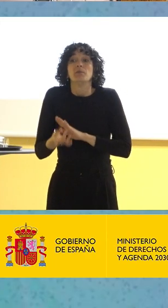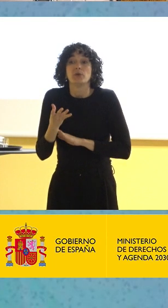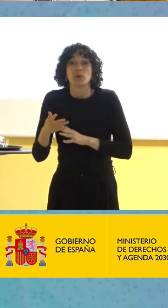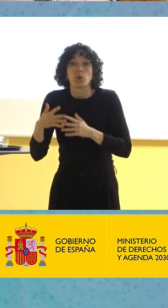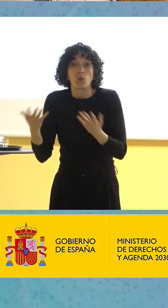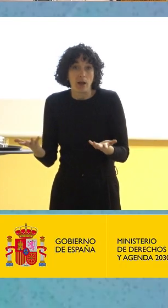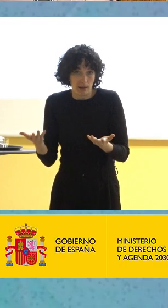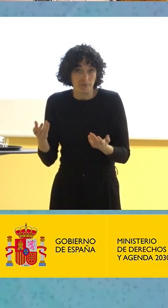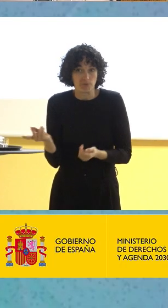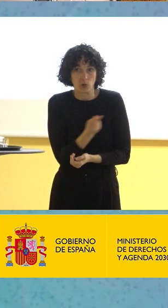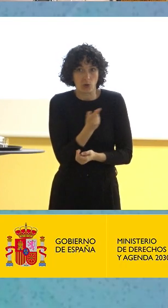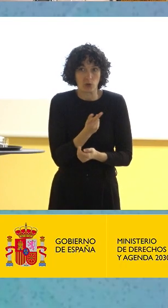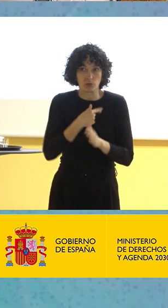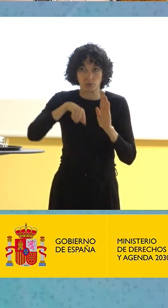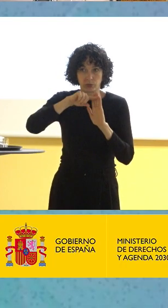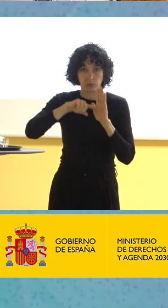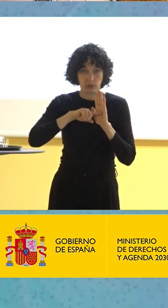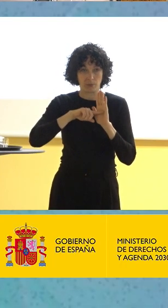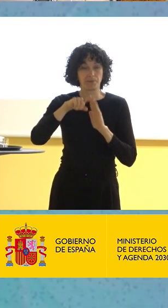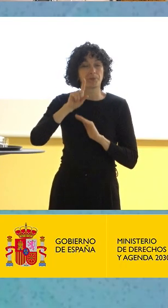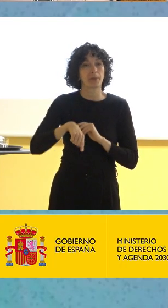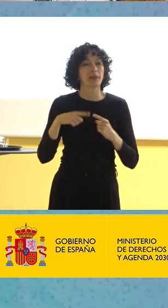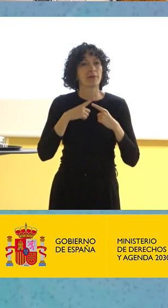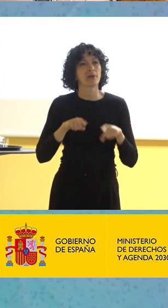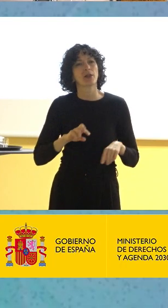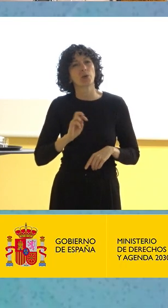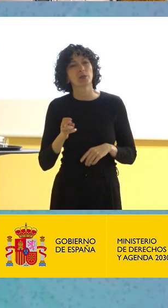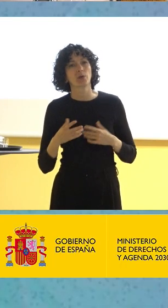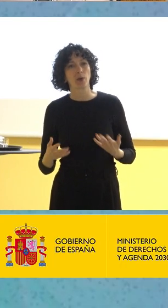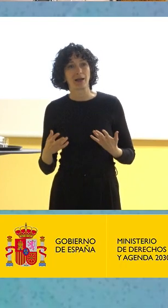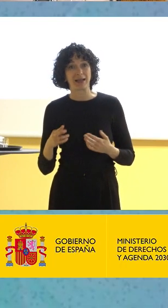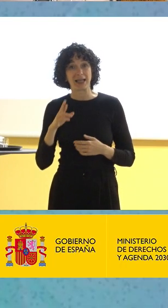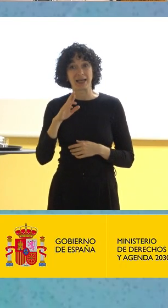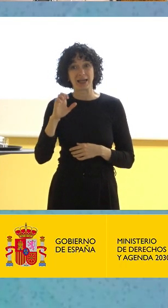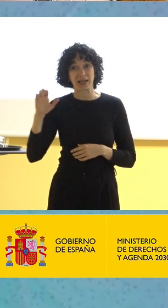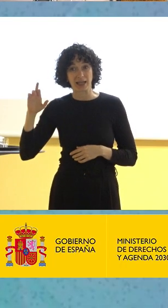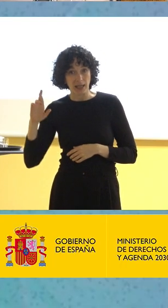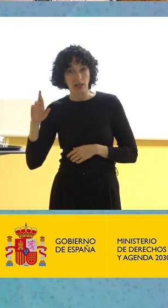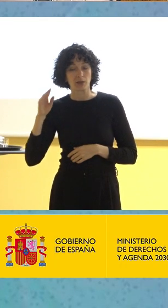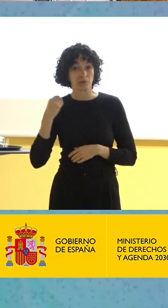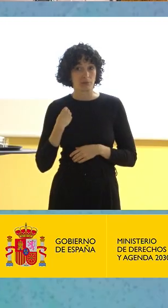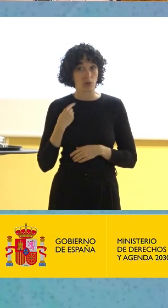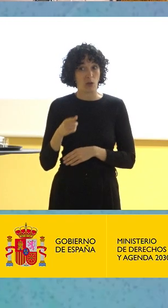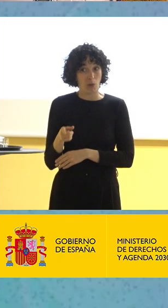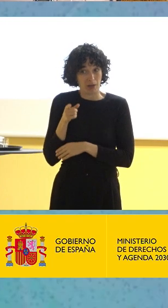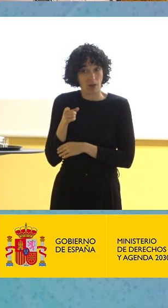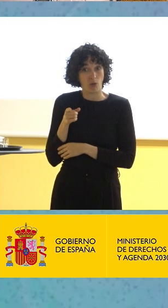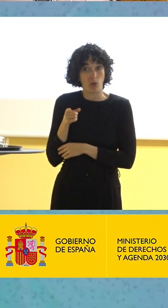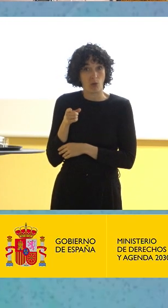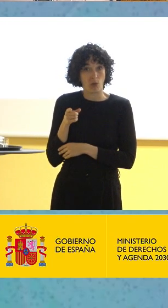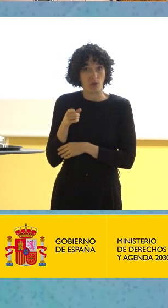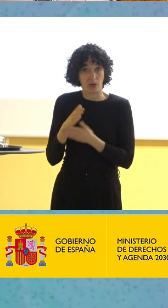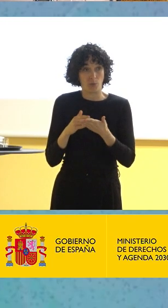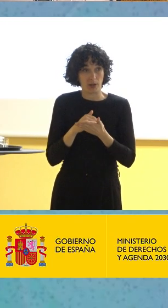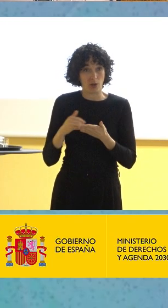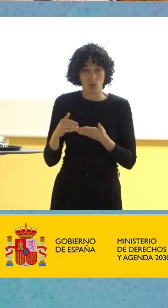¿no? También otra de las diferencias, ¿no?, es que el REER no tiene esa parte de obligatoriedad para las